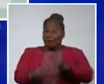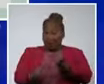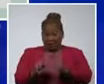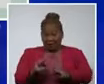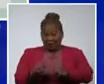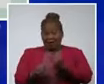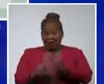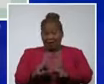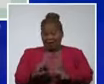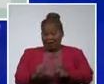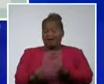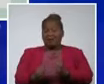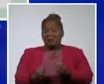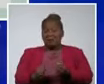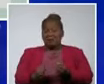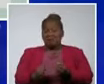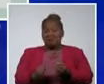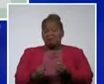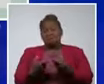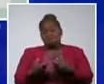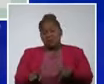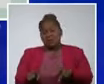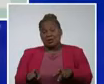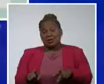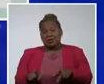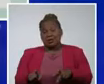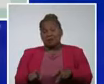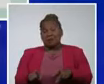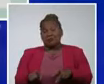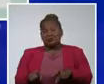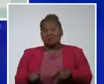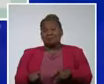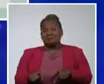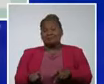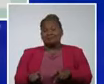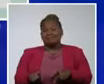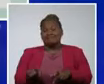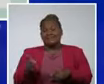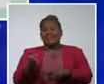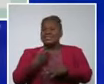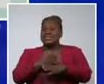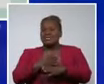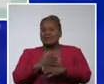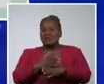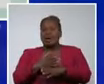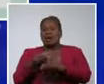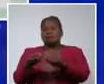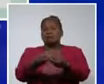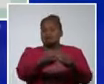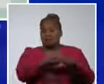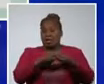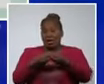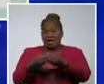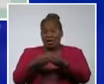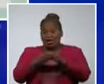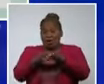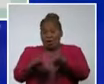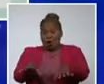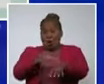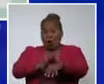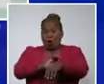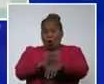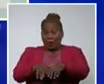que indiscutiblemente, de todas formas, traduce que se mantiene una transmisión importante de la